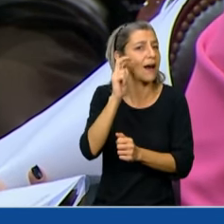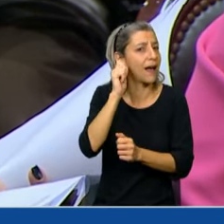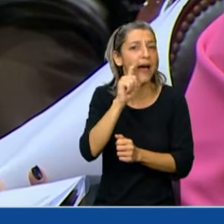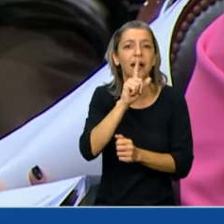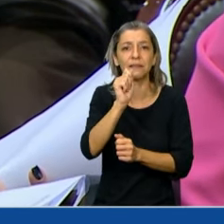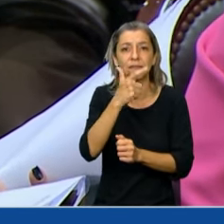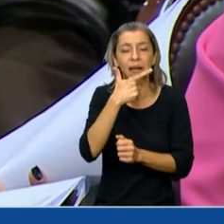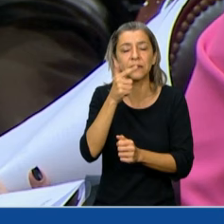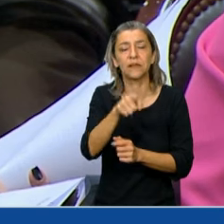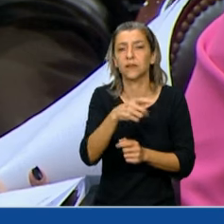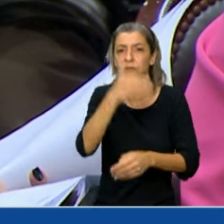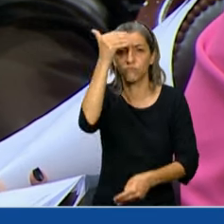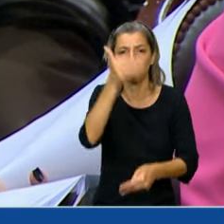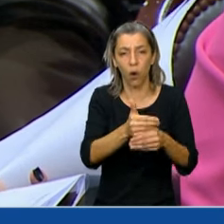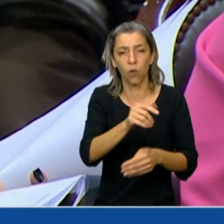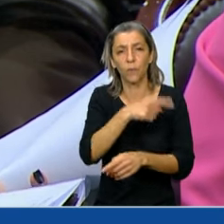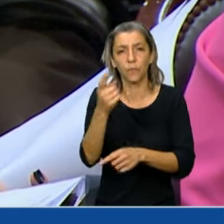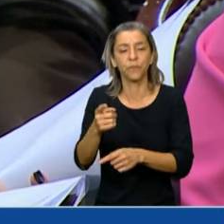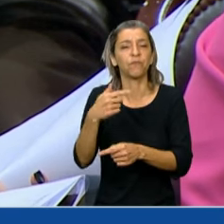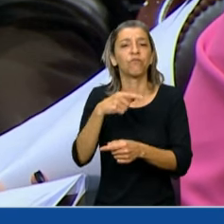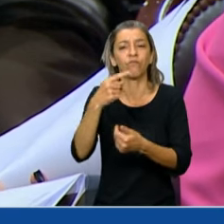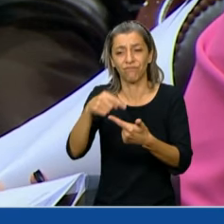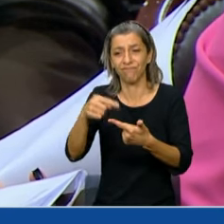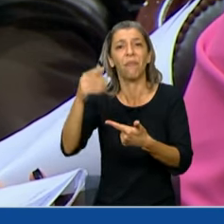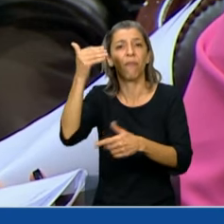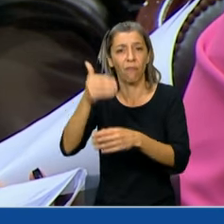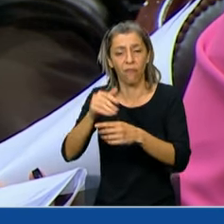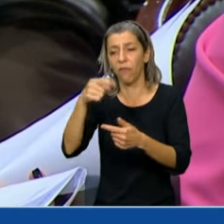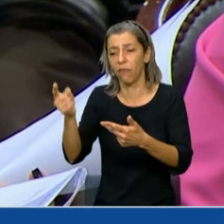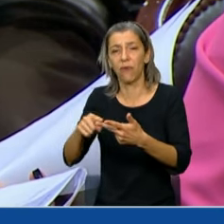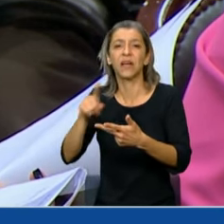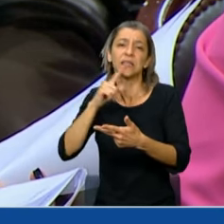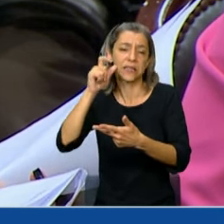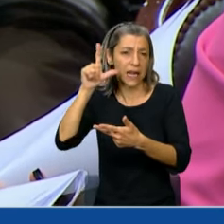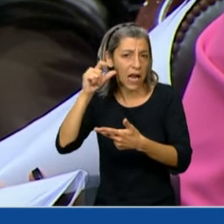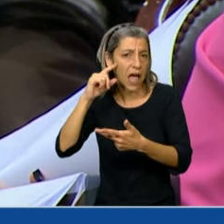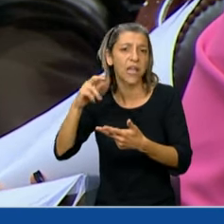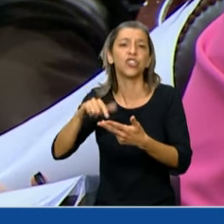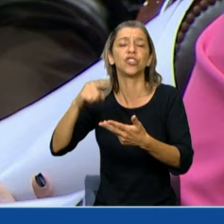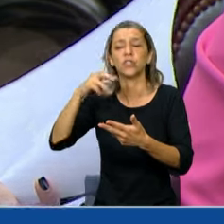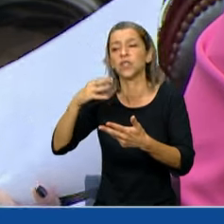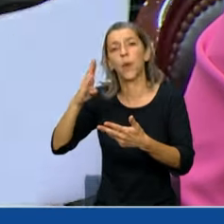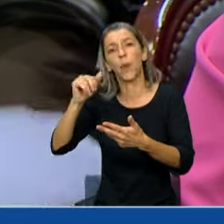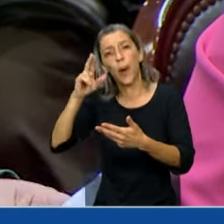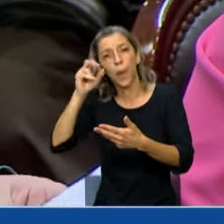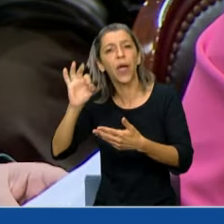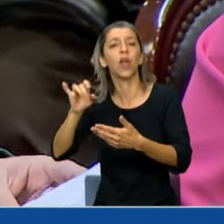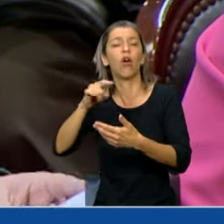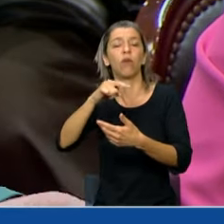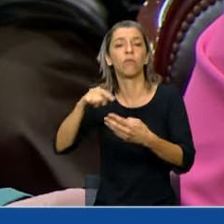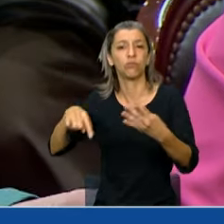eleli cerró su planta la textil 12 de octubre tiley y hasta la fábrica barbero de